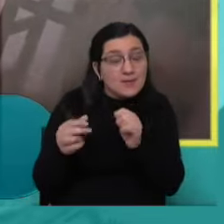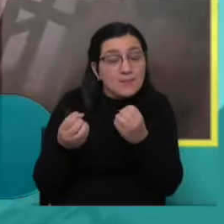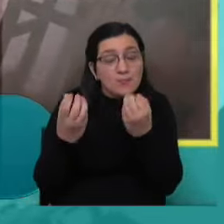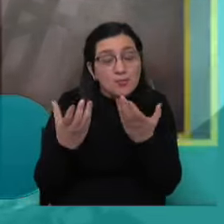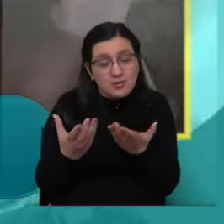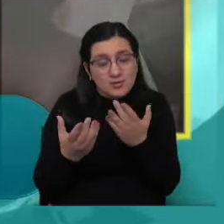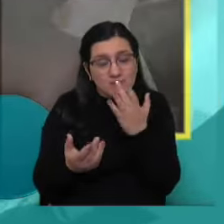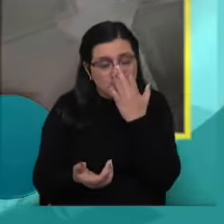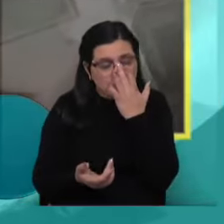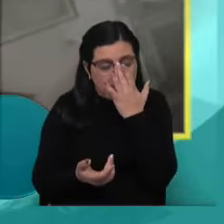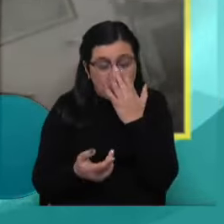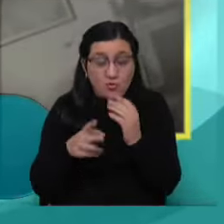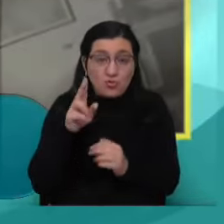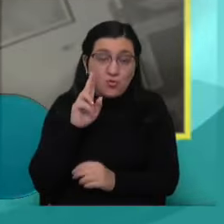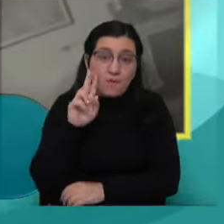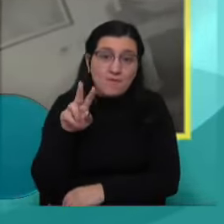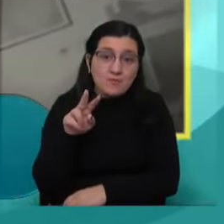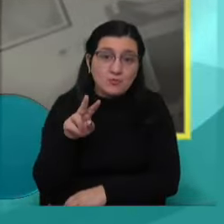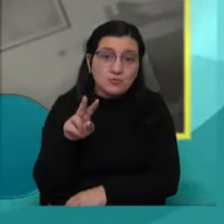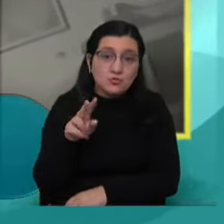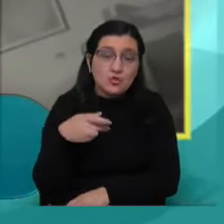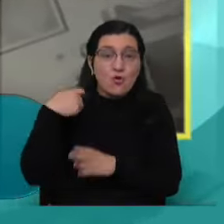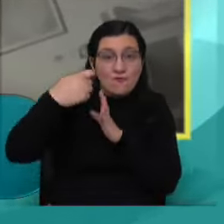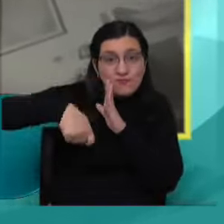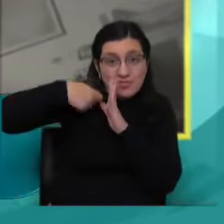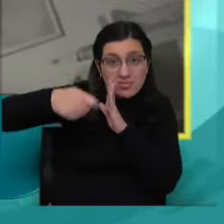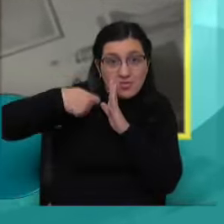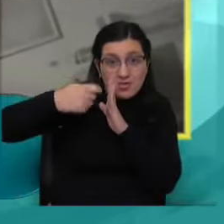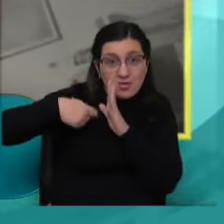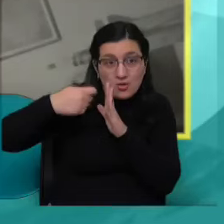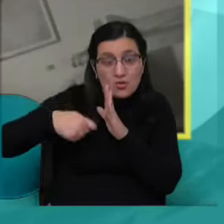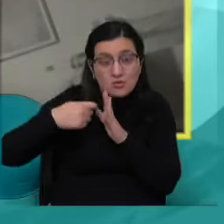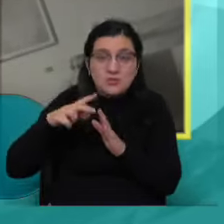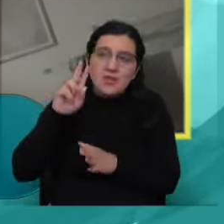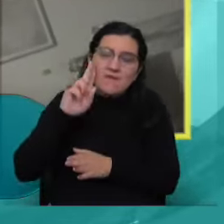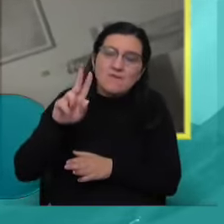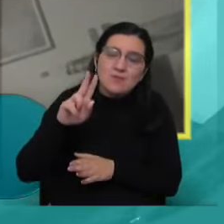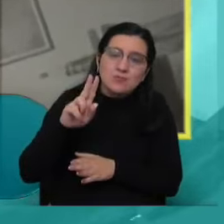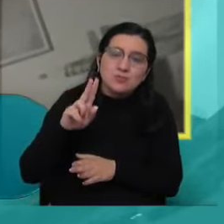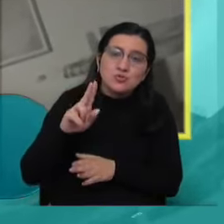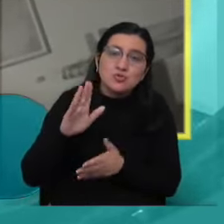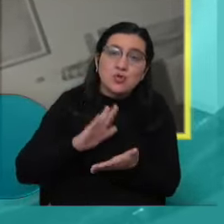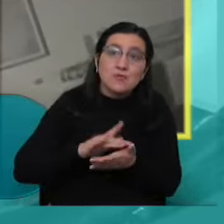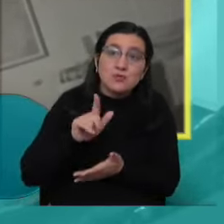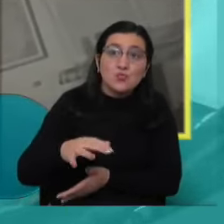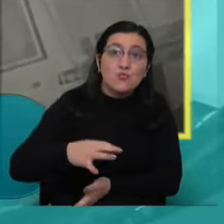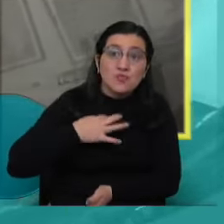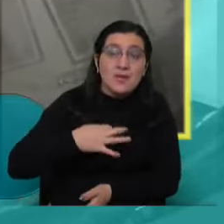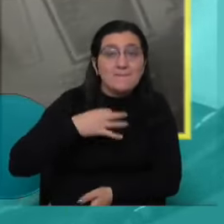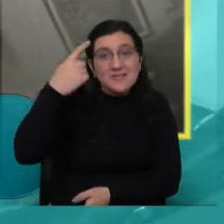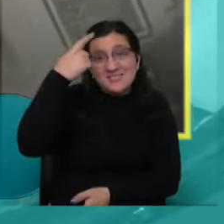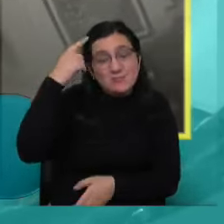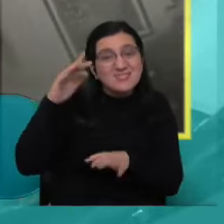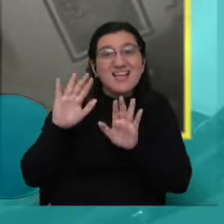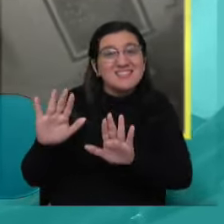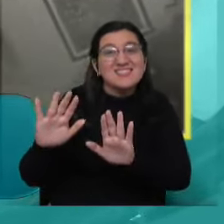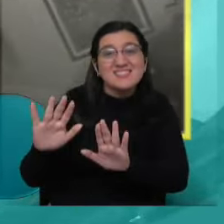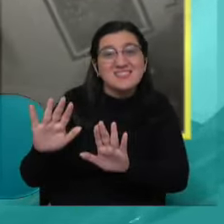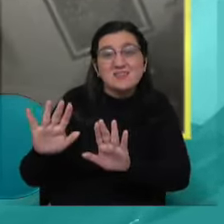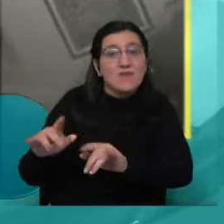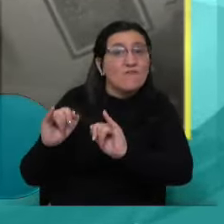este miramos los videos y vemos un poquito sobre la vida de tita merelo pensamos que es eso y se queda